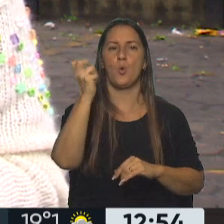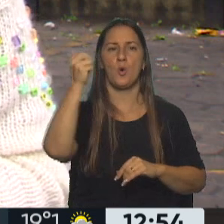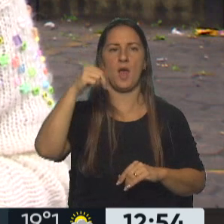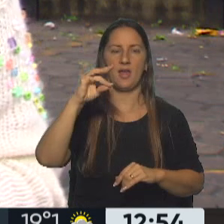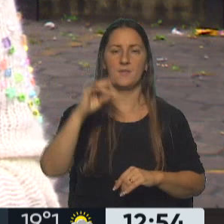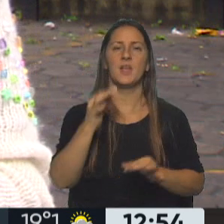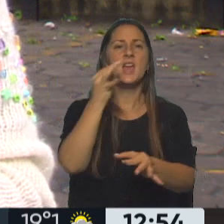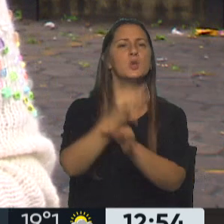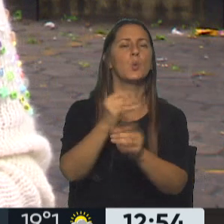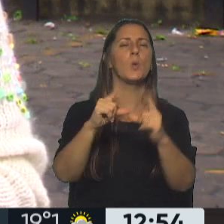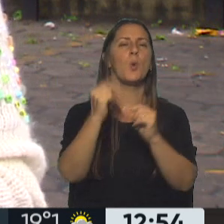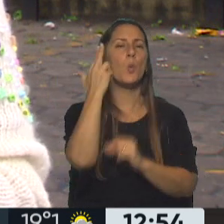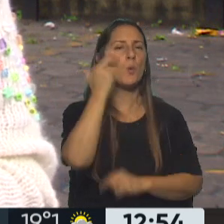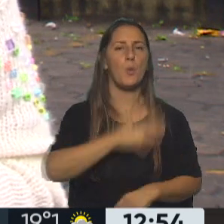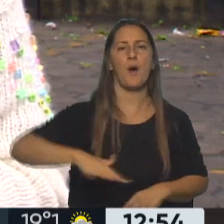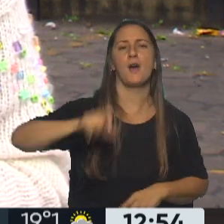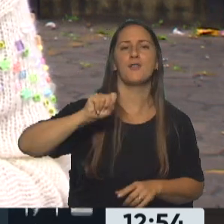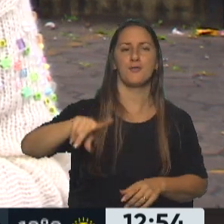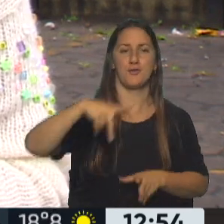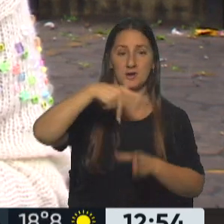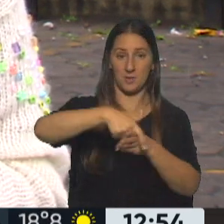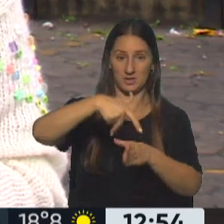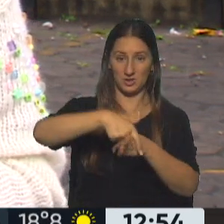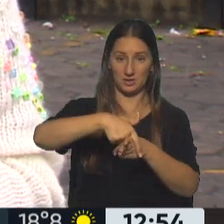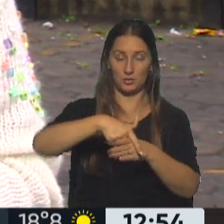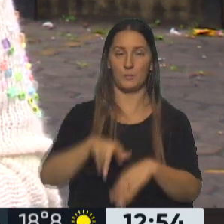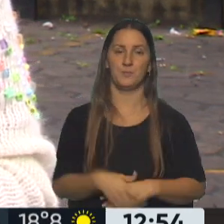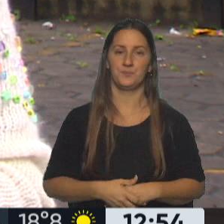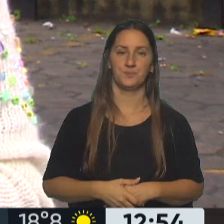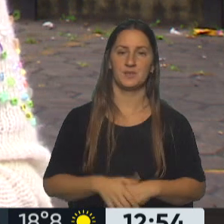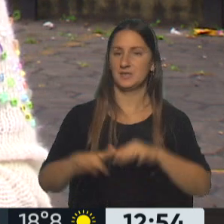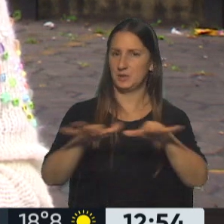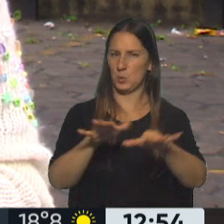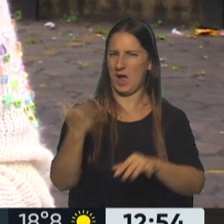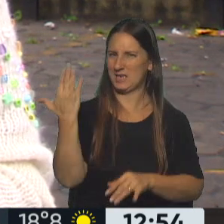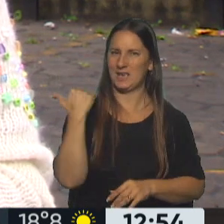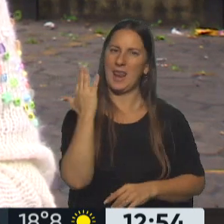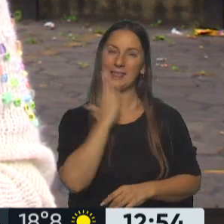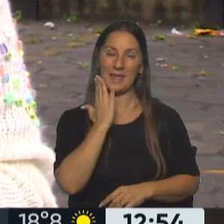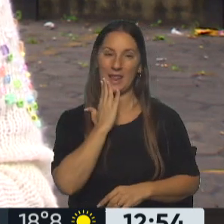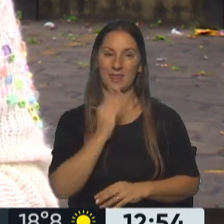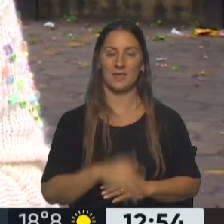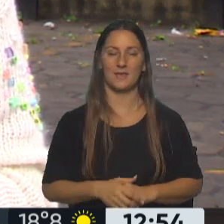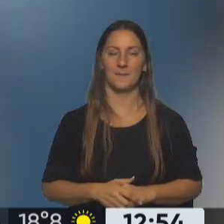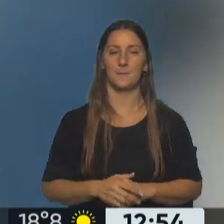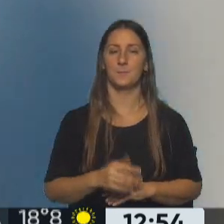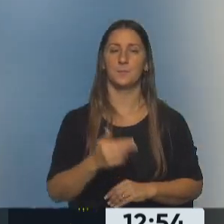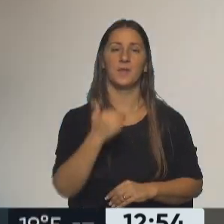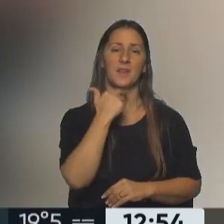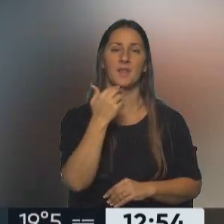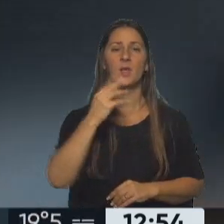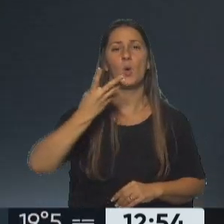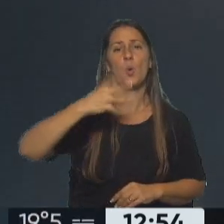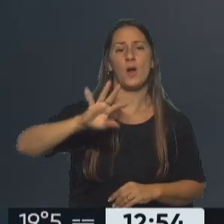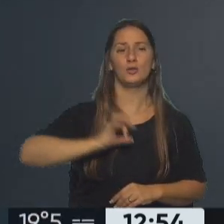escuela número 9 en el barrio Porteño de caballito y el hecho ocurrió hacer por la tarde cuando un chico de cuarto